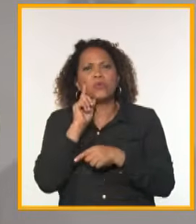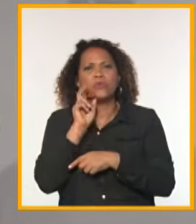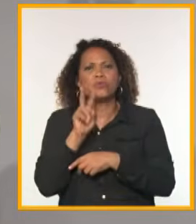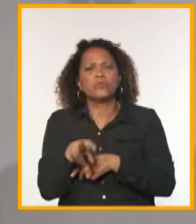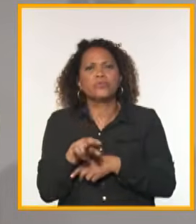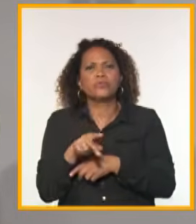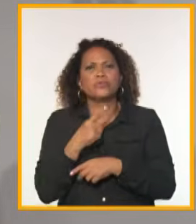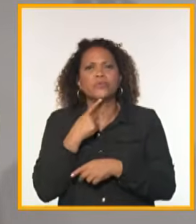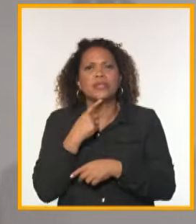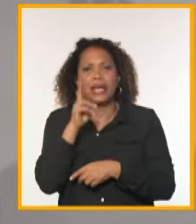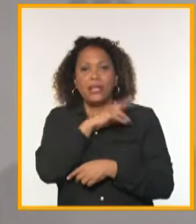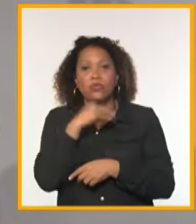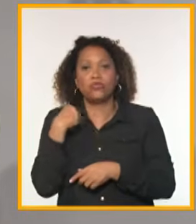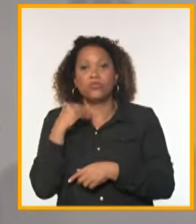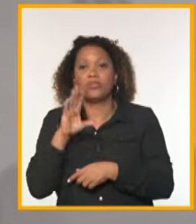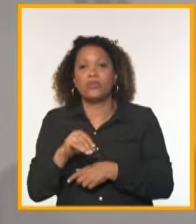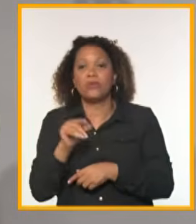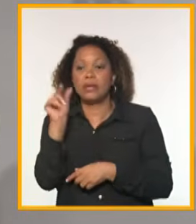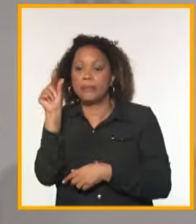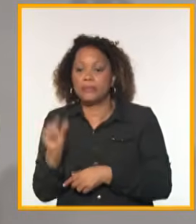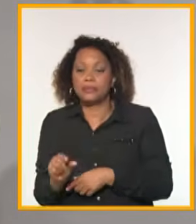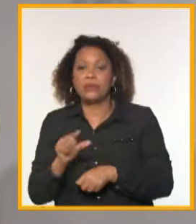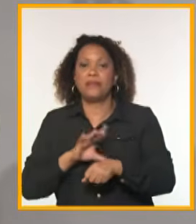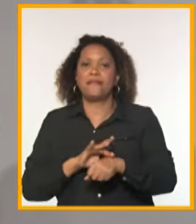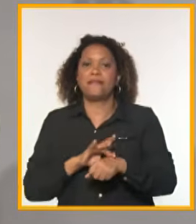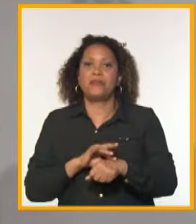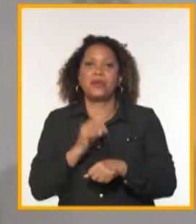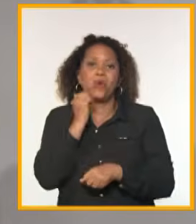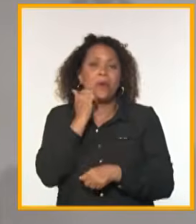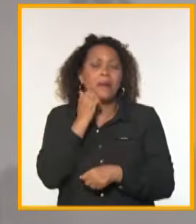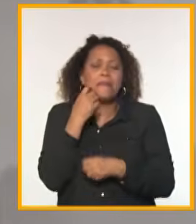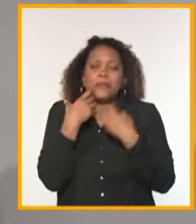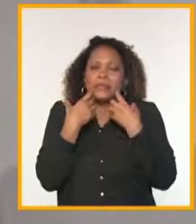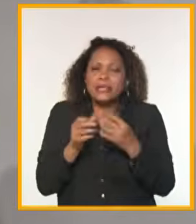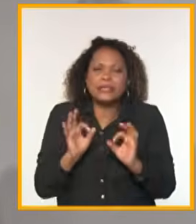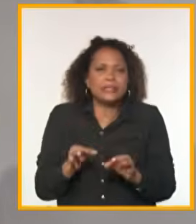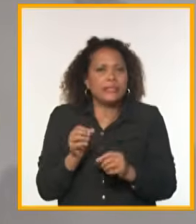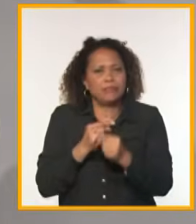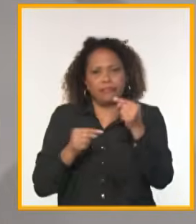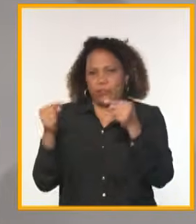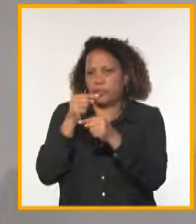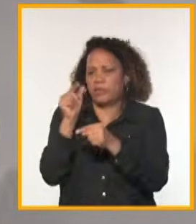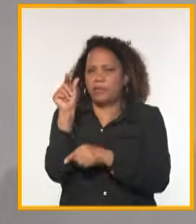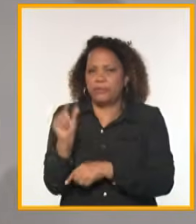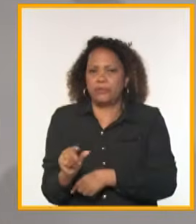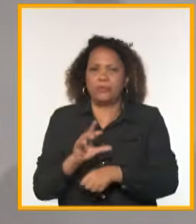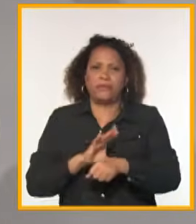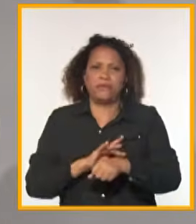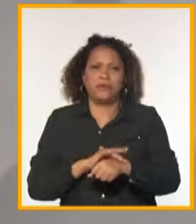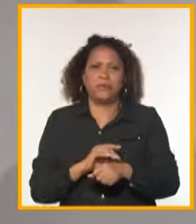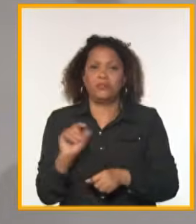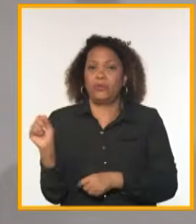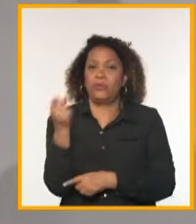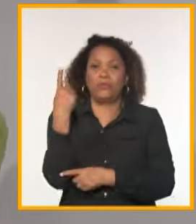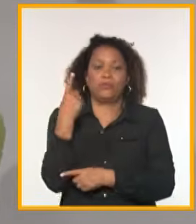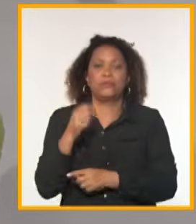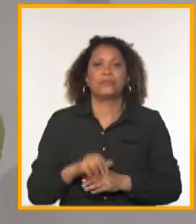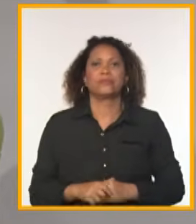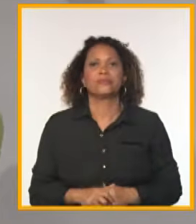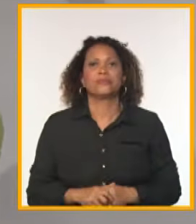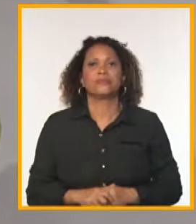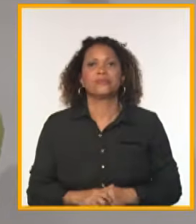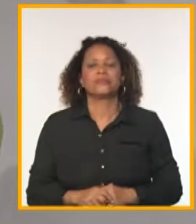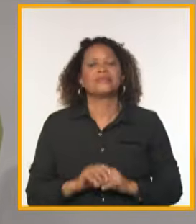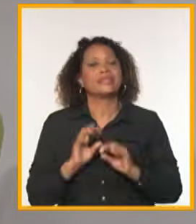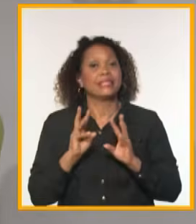Casanova dijo, el paciente. Lo más importante para Jorge siempre ha sido el paciente. Ese es el número uno. Las